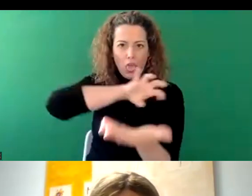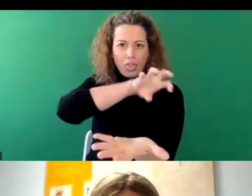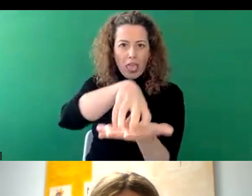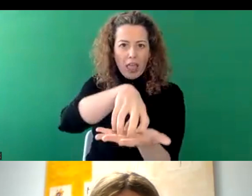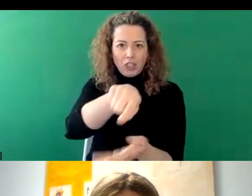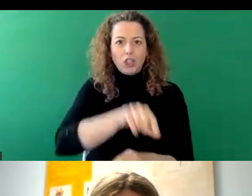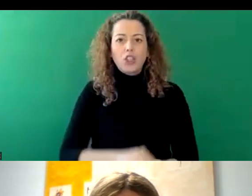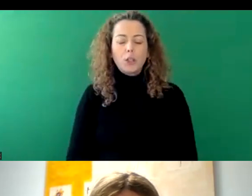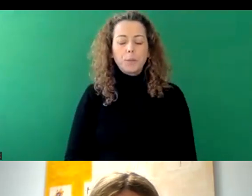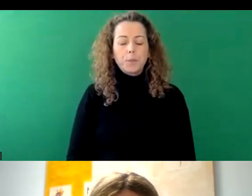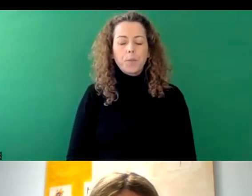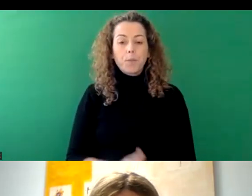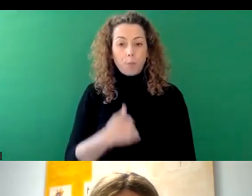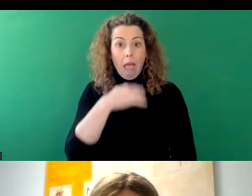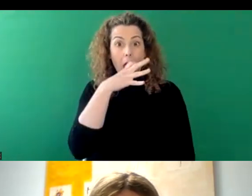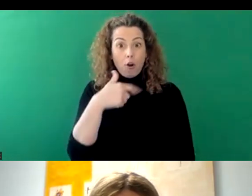Voy a compartir con vosotros